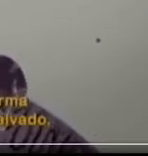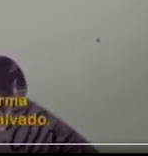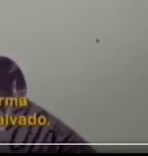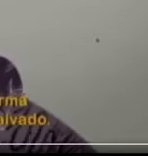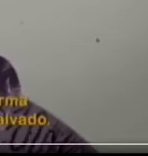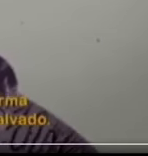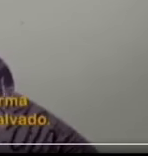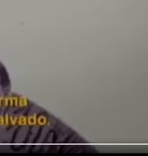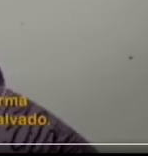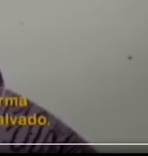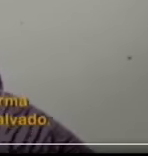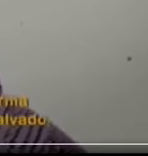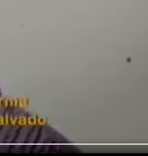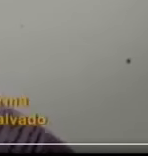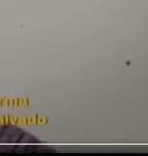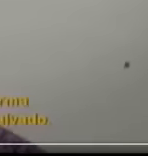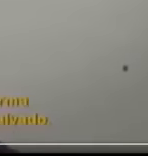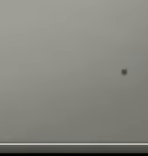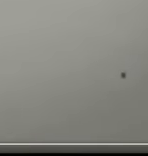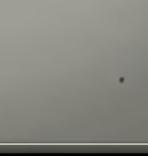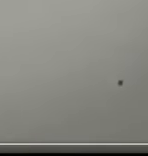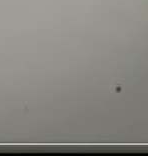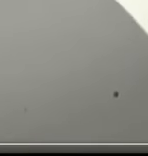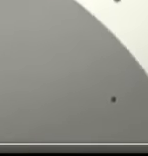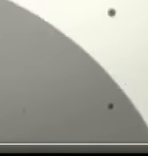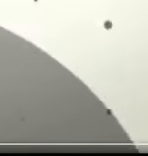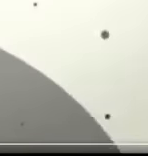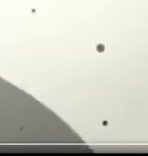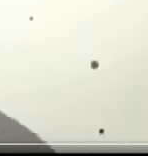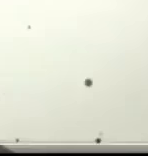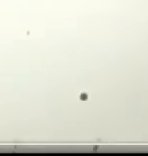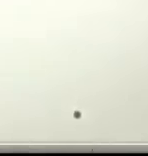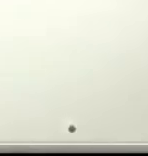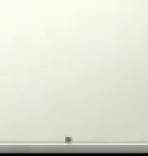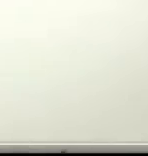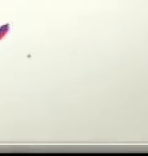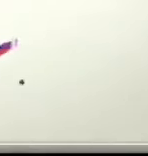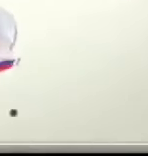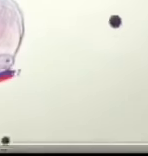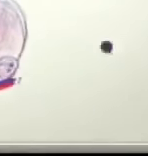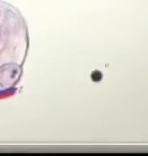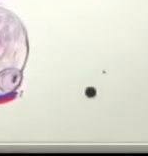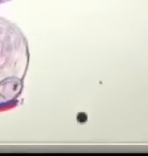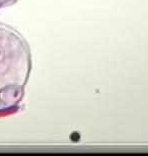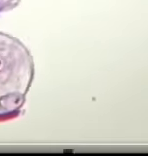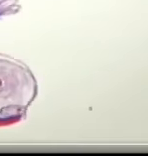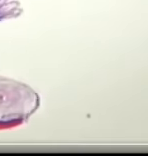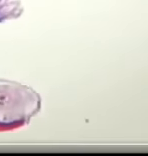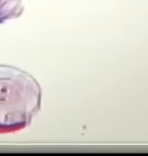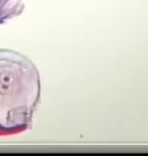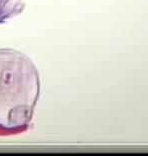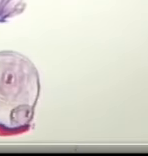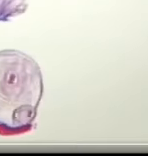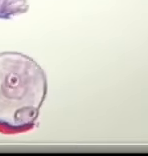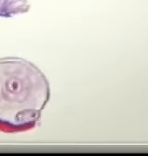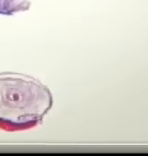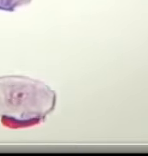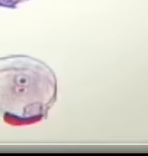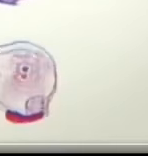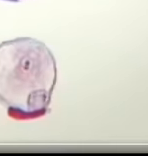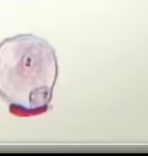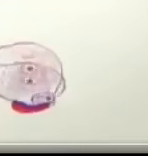Macaan. Tacto him mas mamok. Pato. Ame mok piapo mas cam chumpui. Mita manato cabra